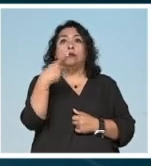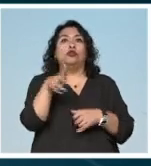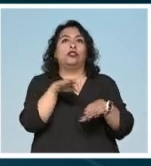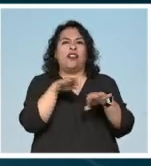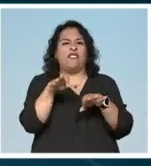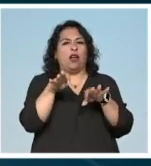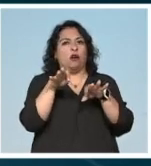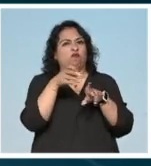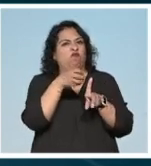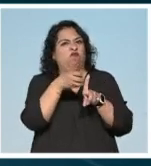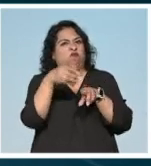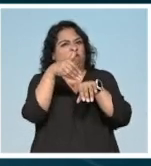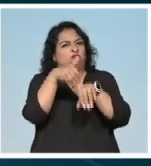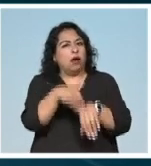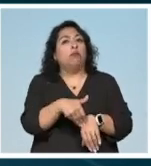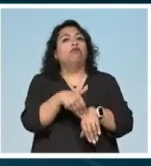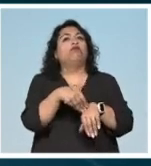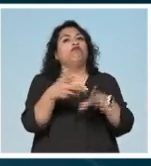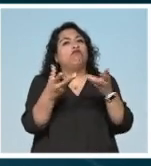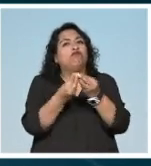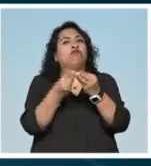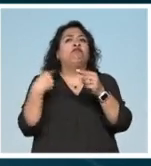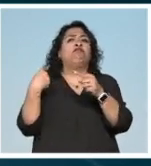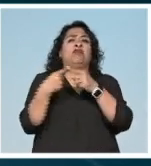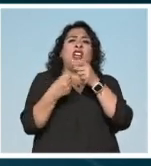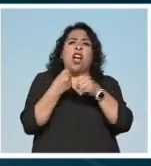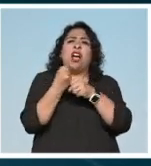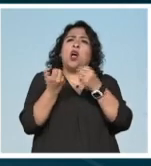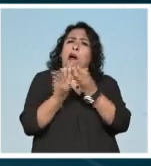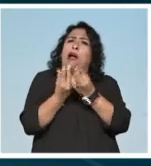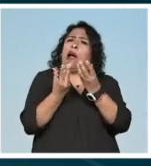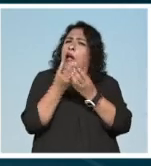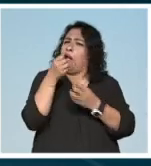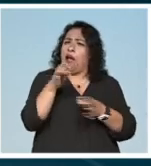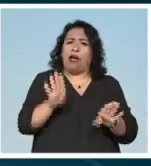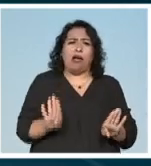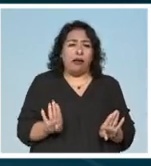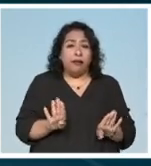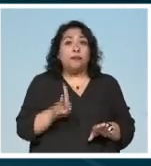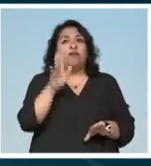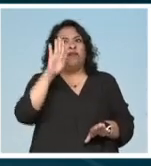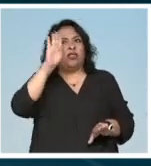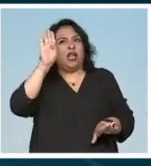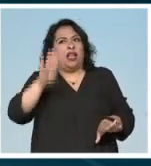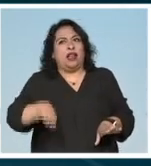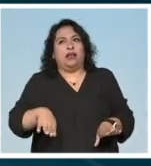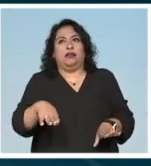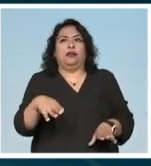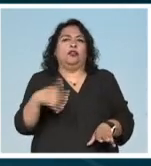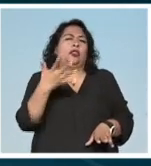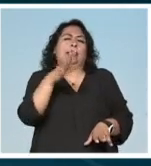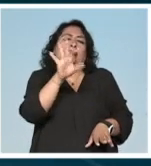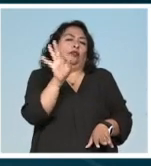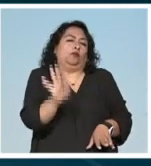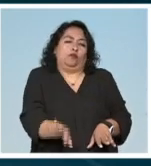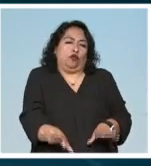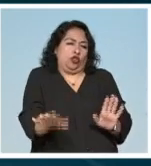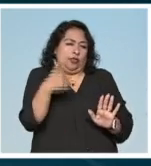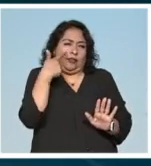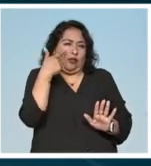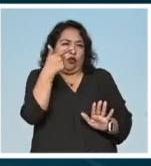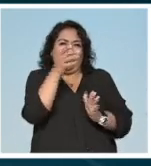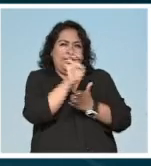y disciplina, que lo han acompañado durante décadas. El talento es 10% de lo que ves en